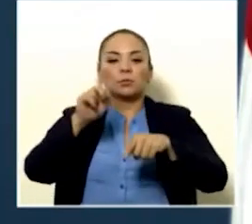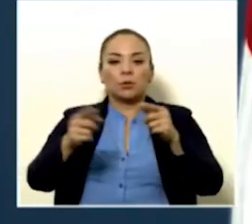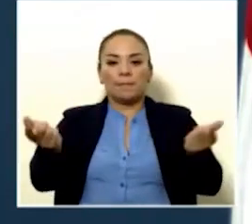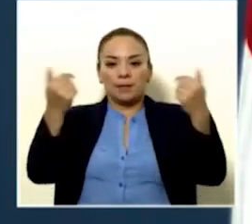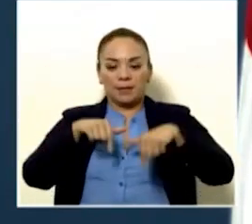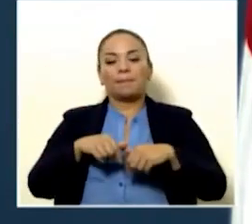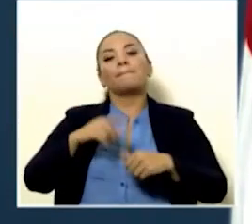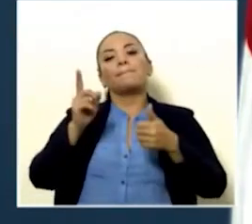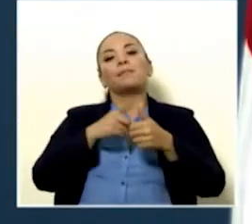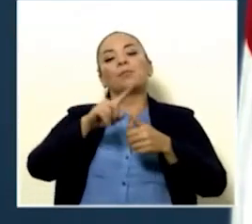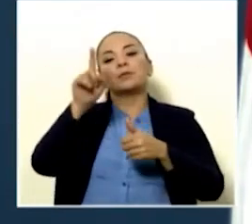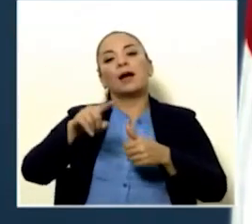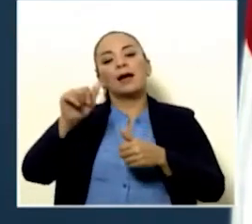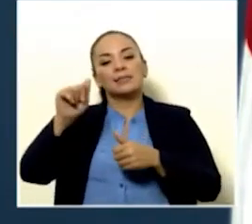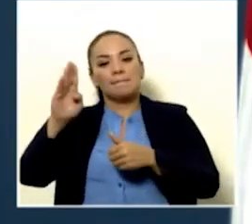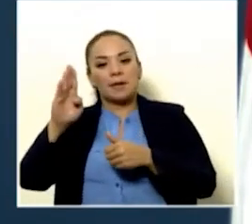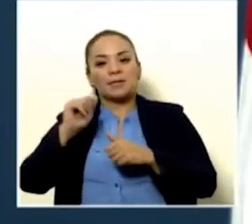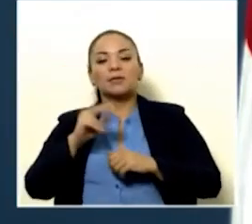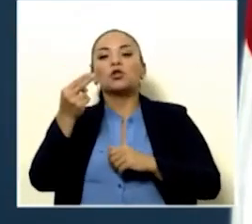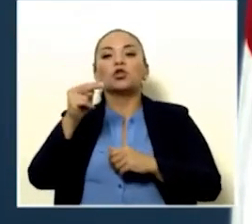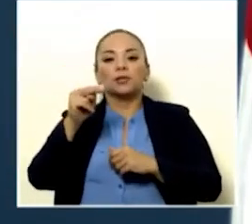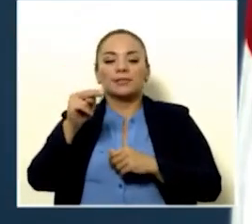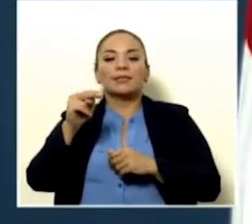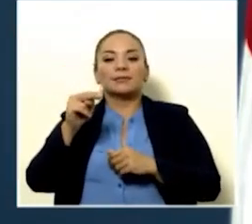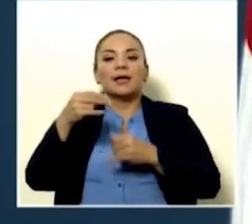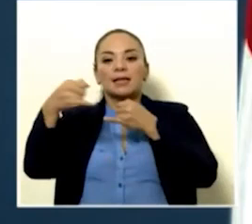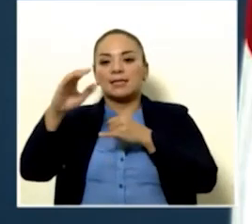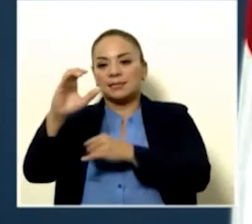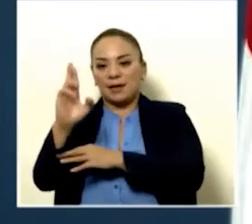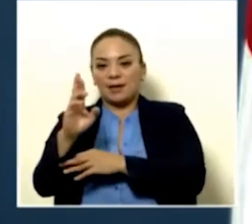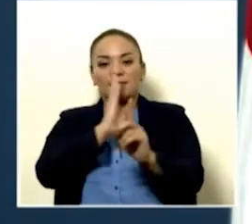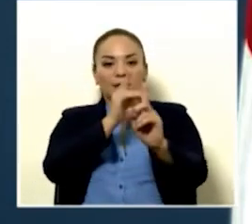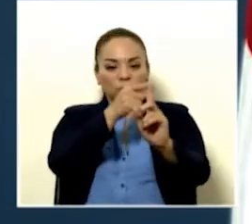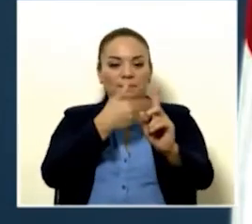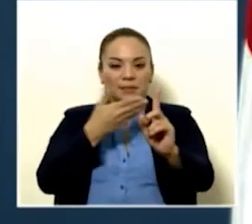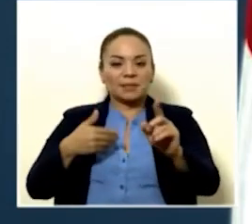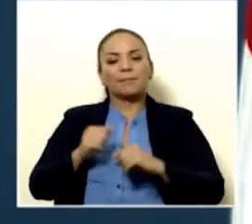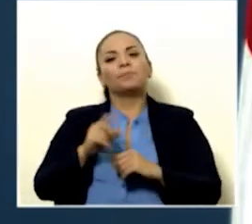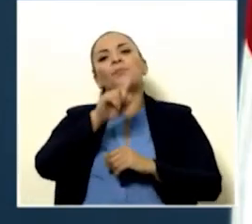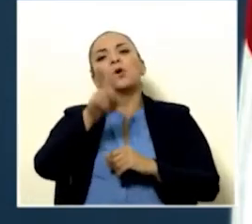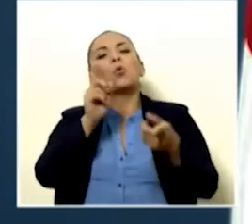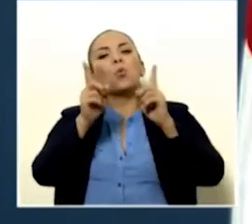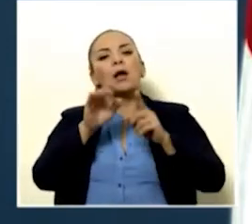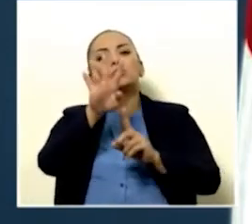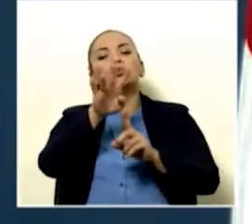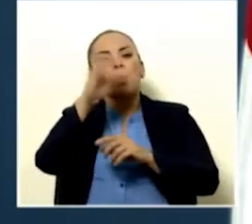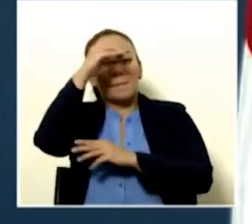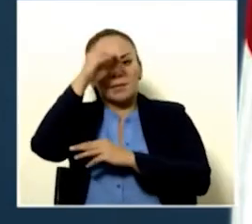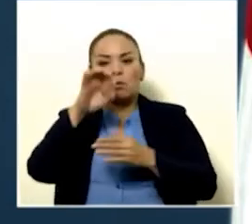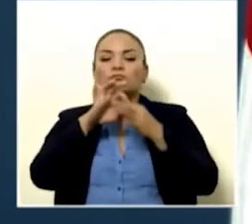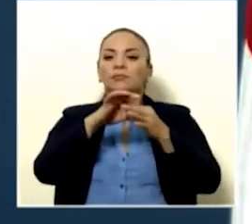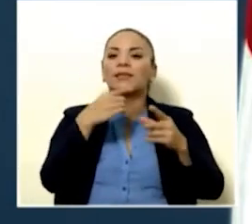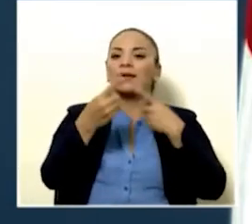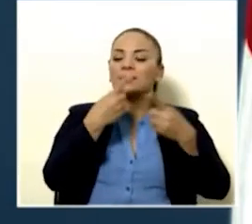iniciamos con una pregunta de Alexander Brenes del medio Noticias en Línea CR, dirigido a usted. ¿Cuál es la posición, presidente, sobre las declaraciones